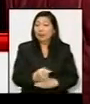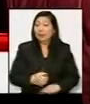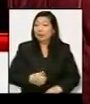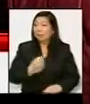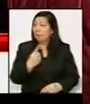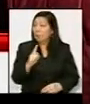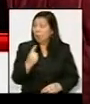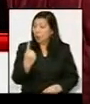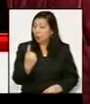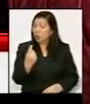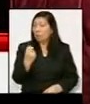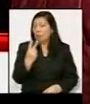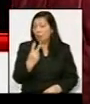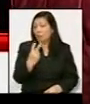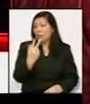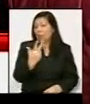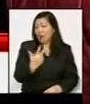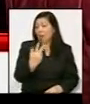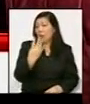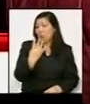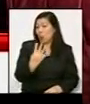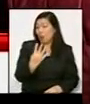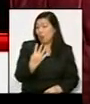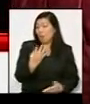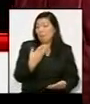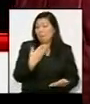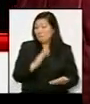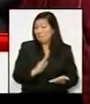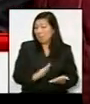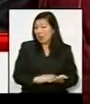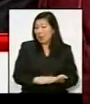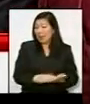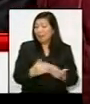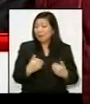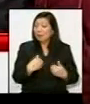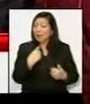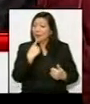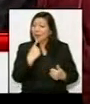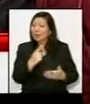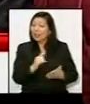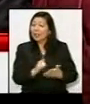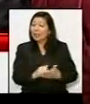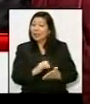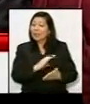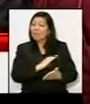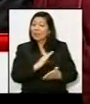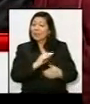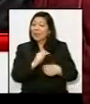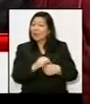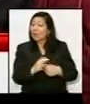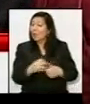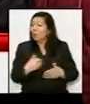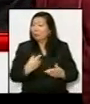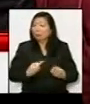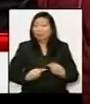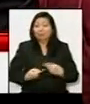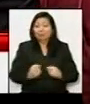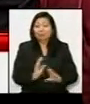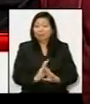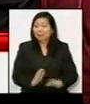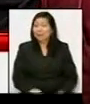por uno por dos o por tres o por cuatro delitos ahora estamos diciendo de que el fiscal de la nación no puede hacer a los